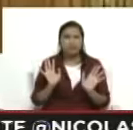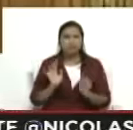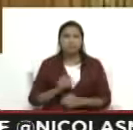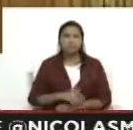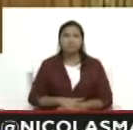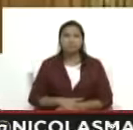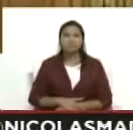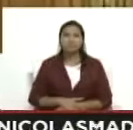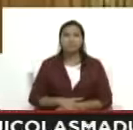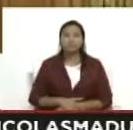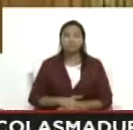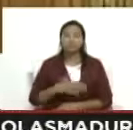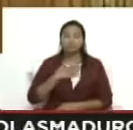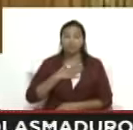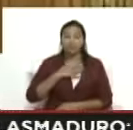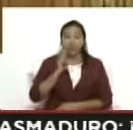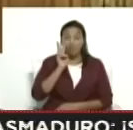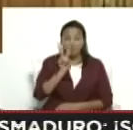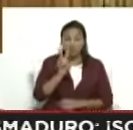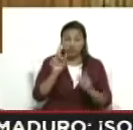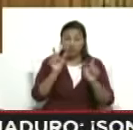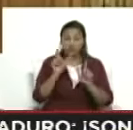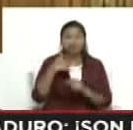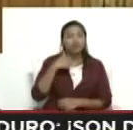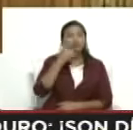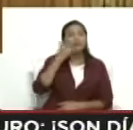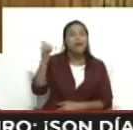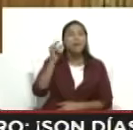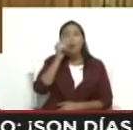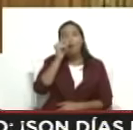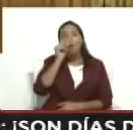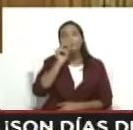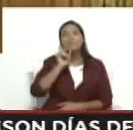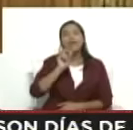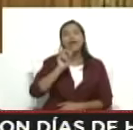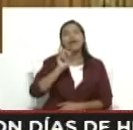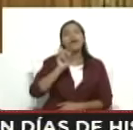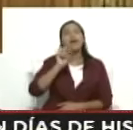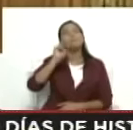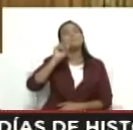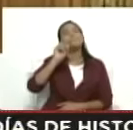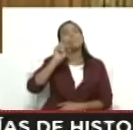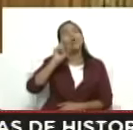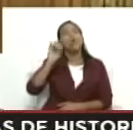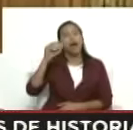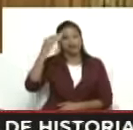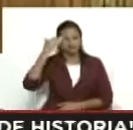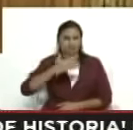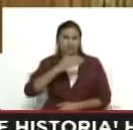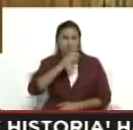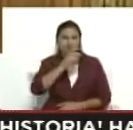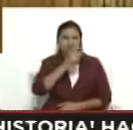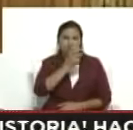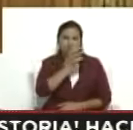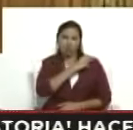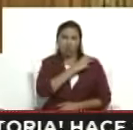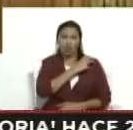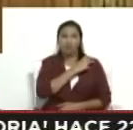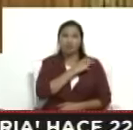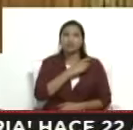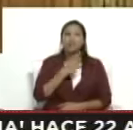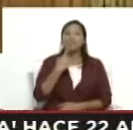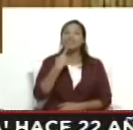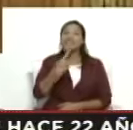Yo lo veo y yo llamo a Morales, al hoy coronel Morales, y le digo, mira, dile a mi comandante que diga